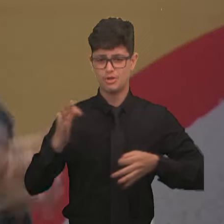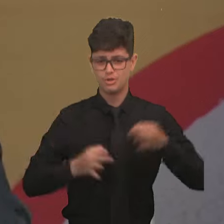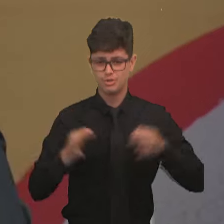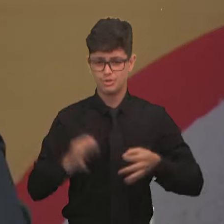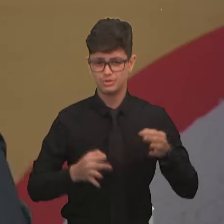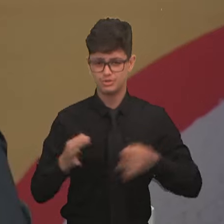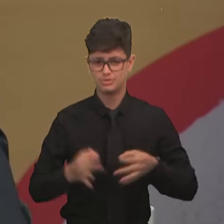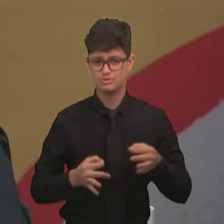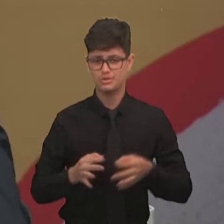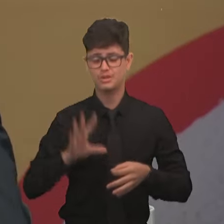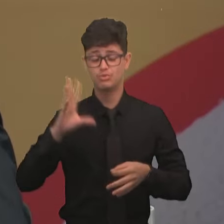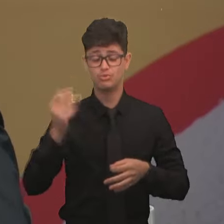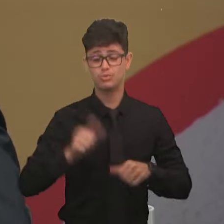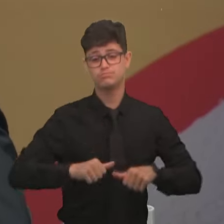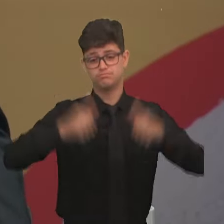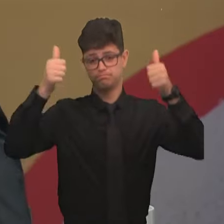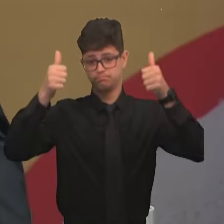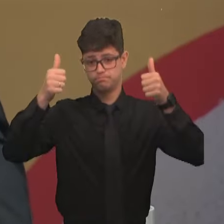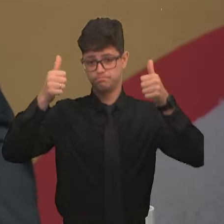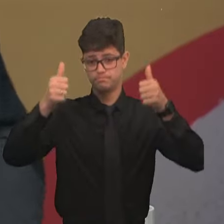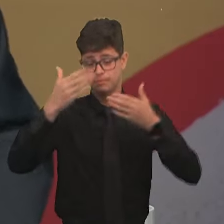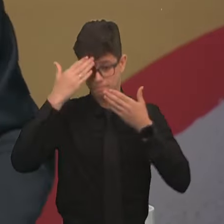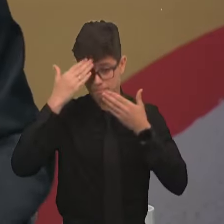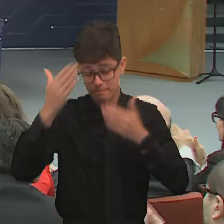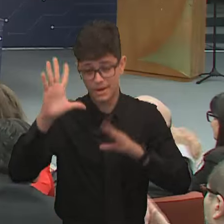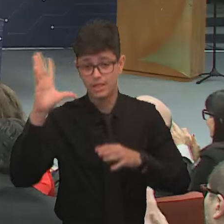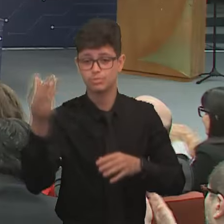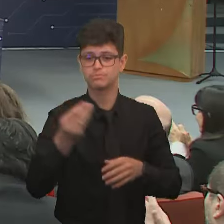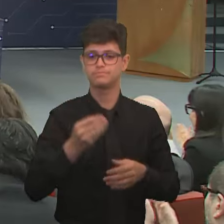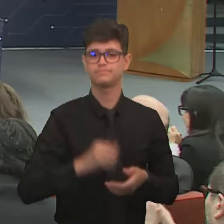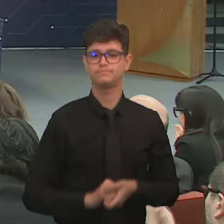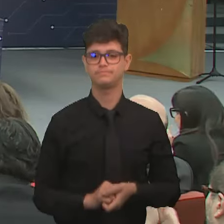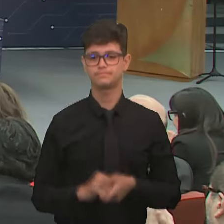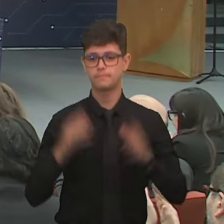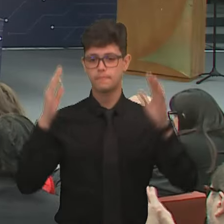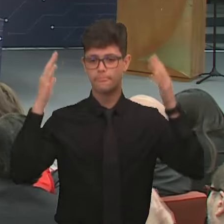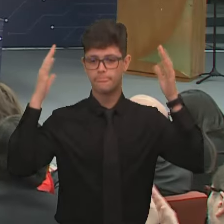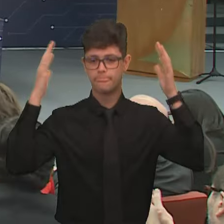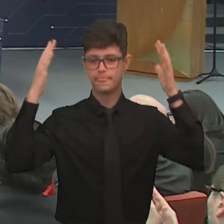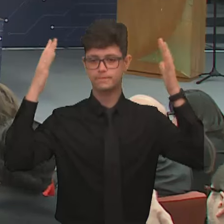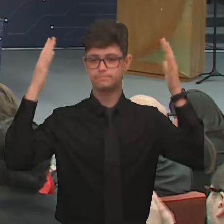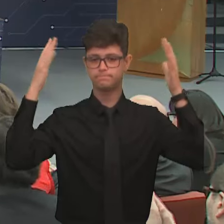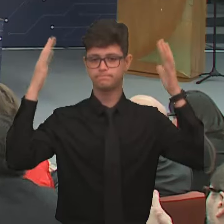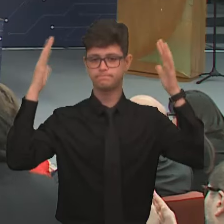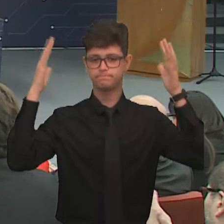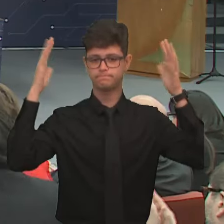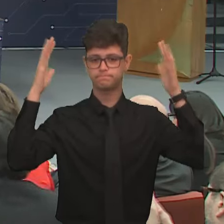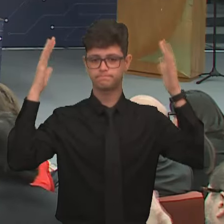justicia y la dignidad humana, como dije. Gracias a todos.